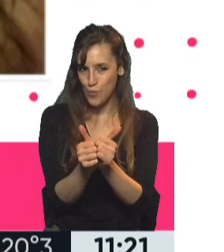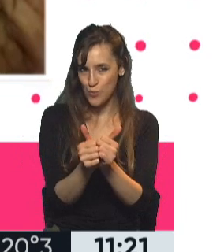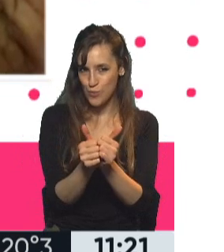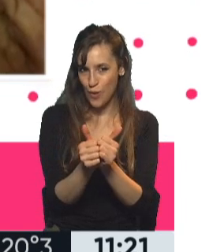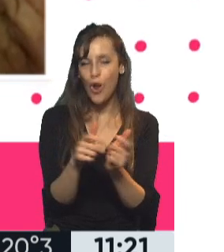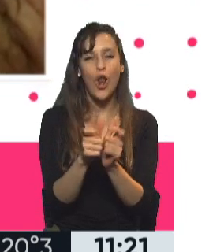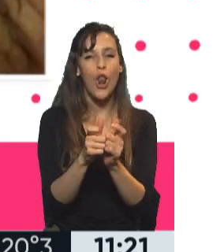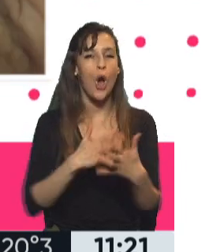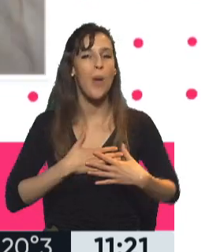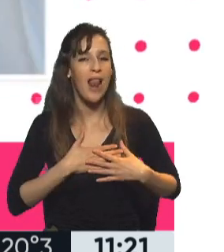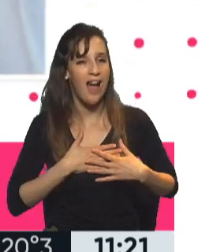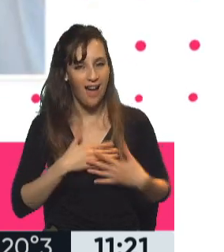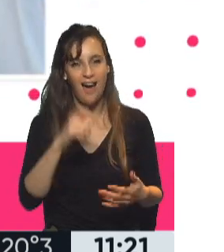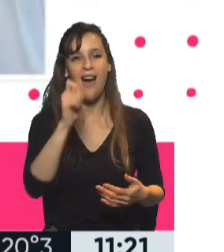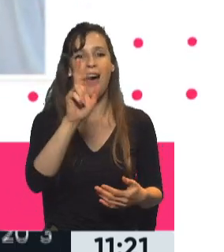Arturo, que peleamos en el agua?